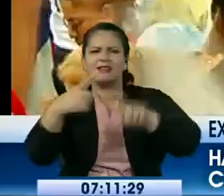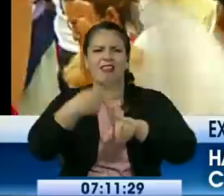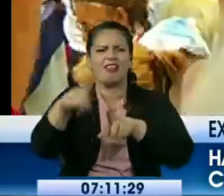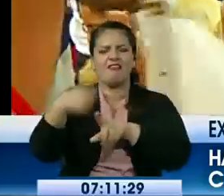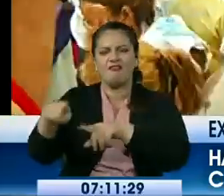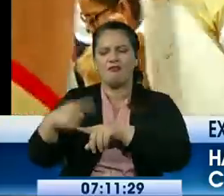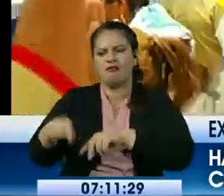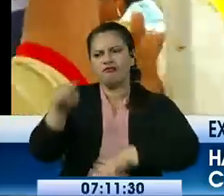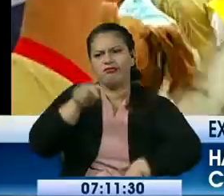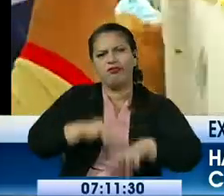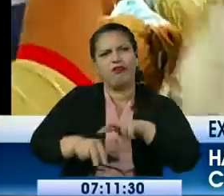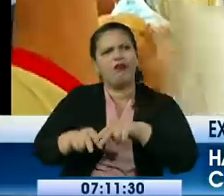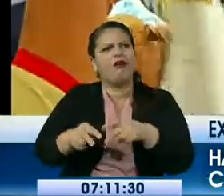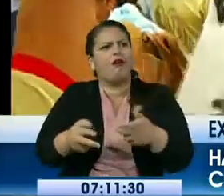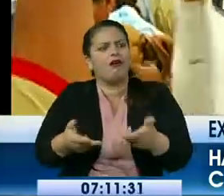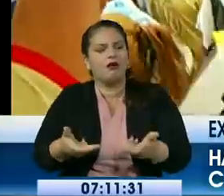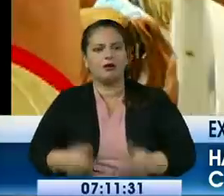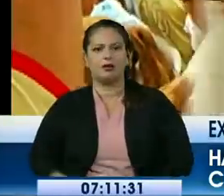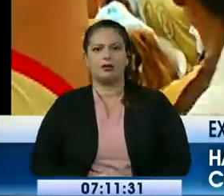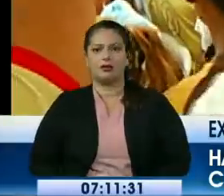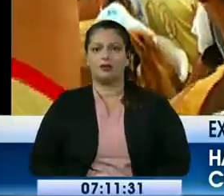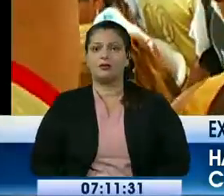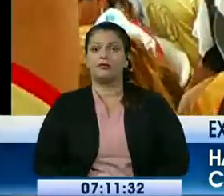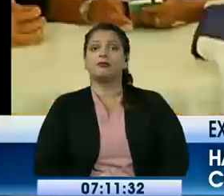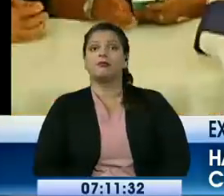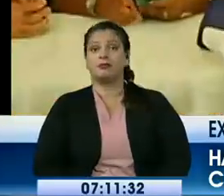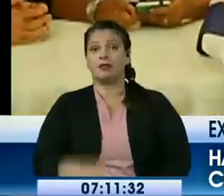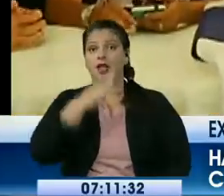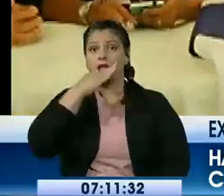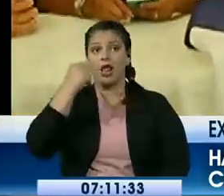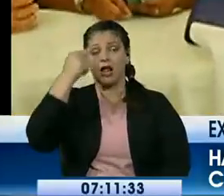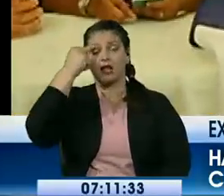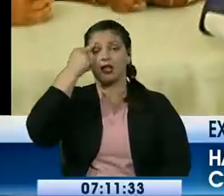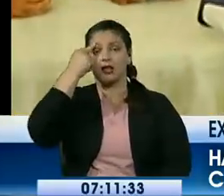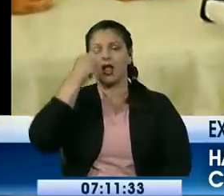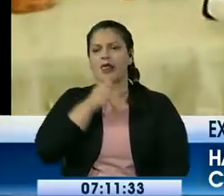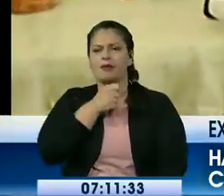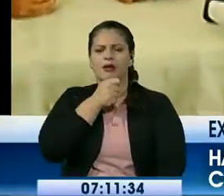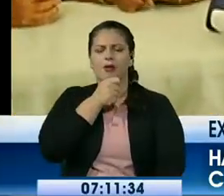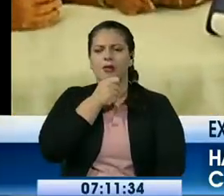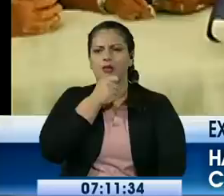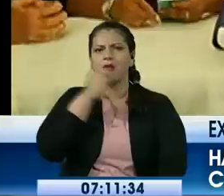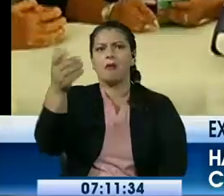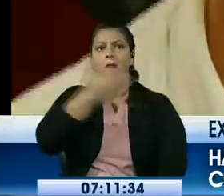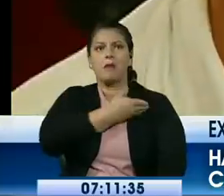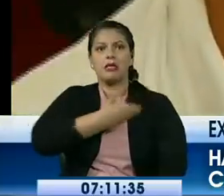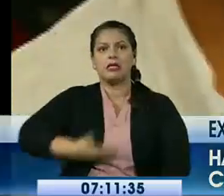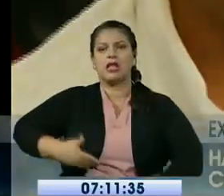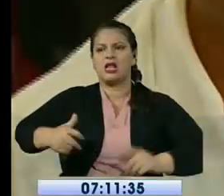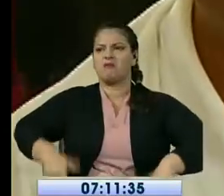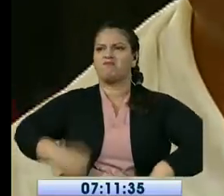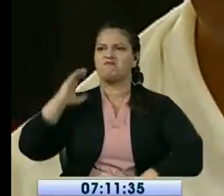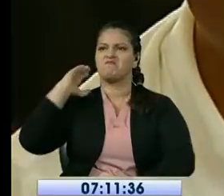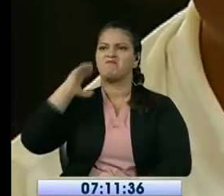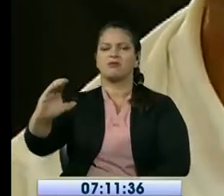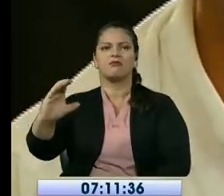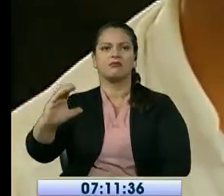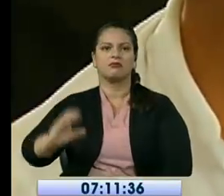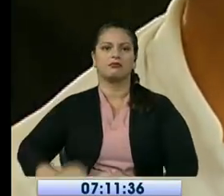actual presidente Lenín Moreno y sus primeros meses de gestión, informó Ítalo Ruiz.